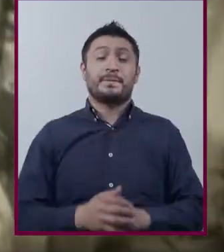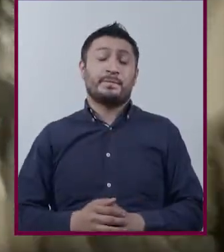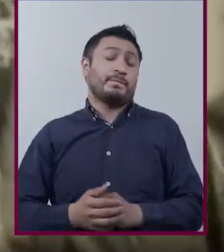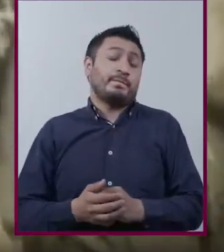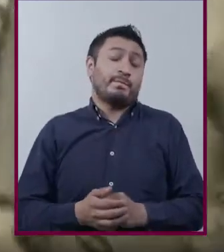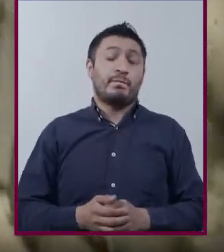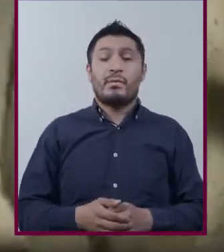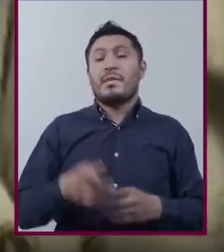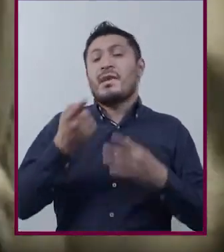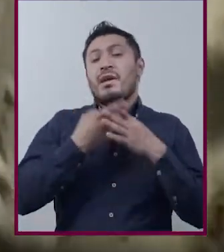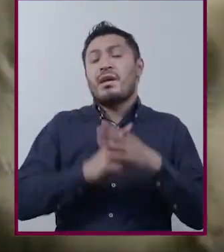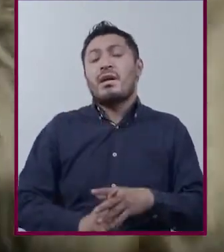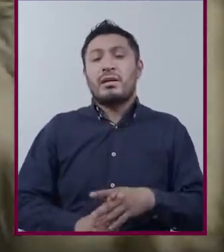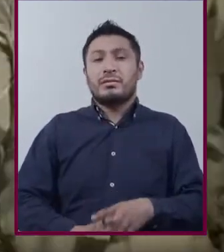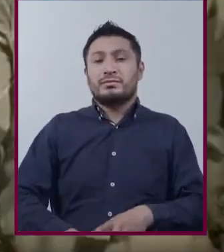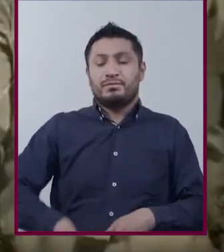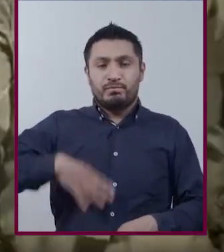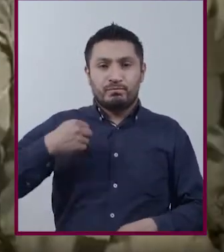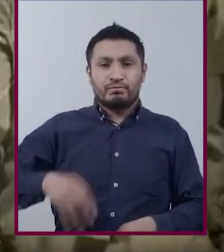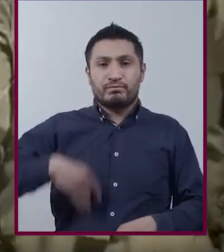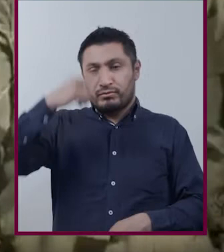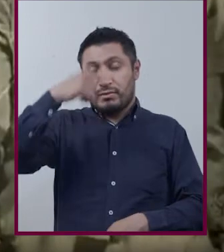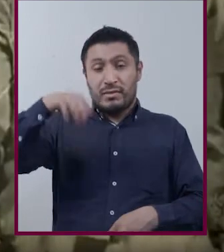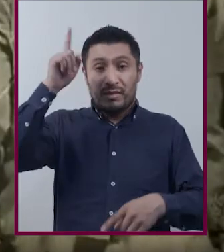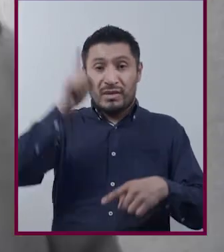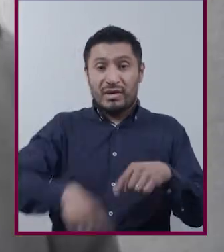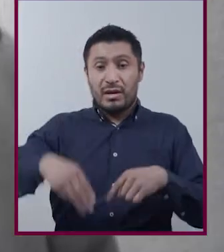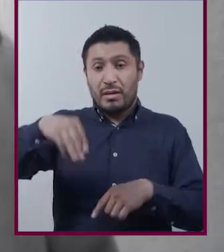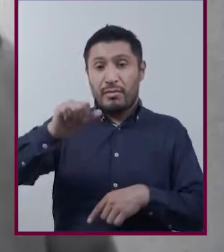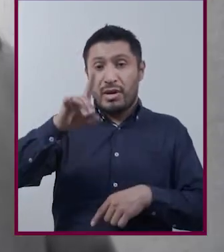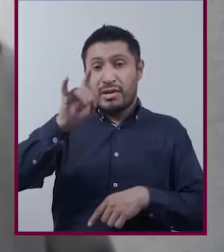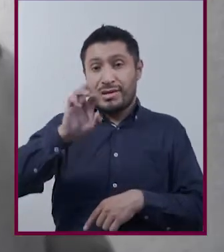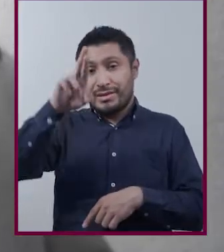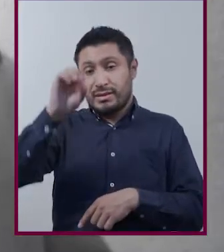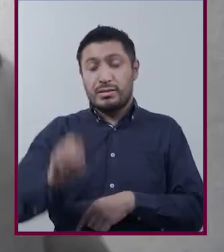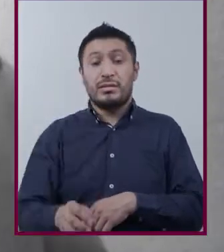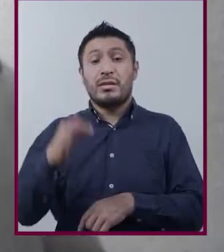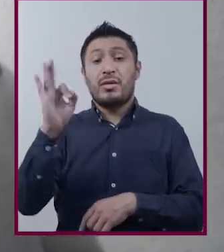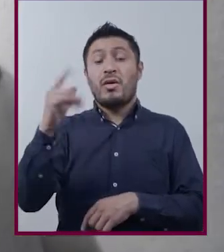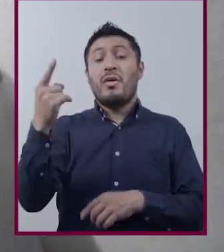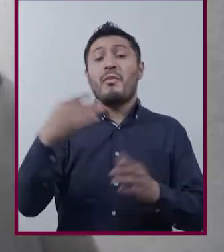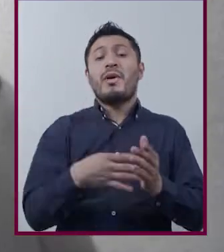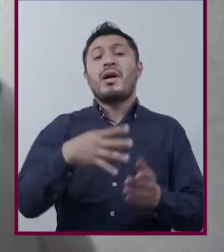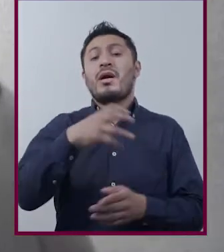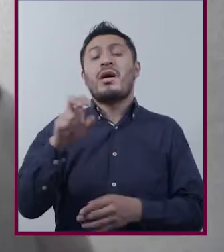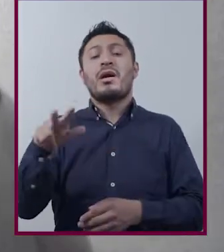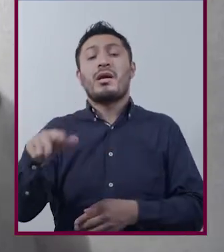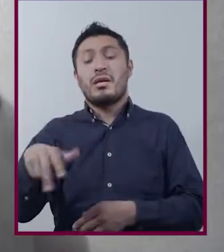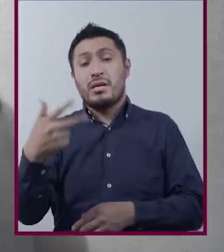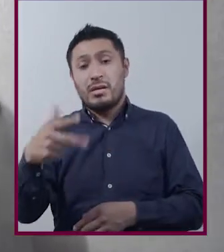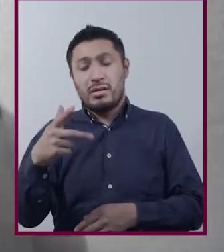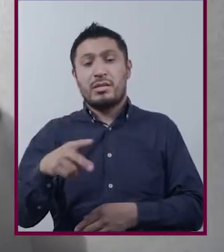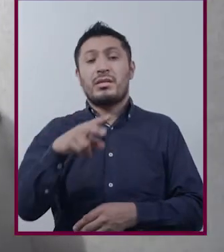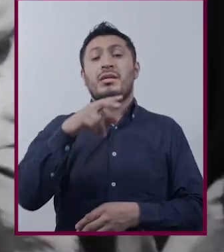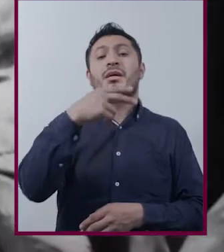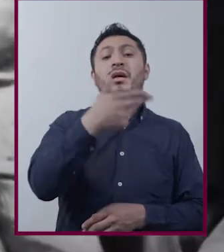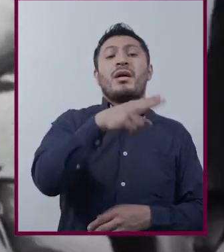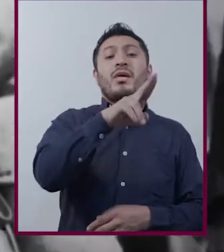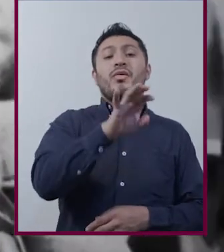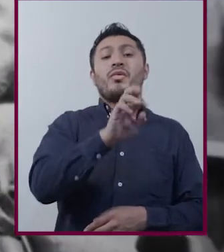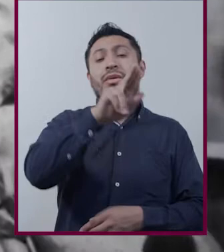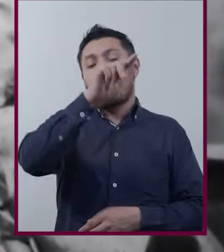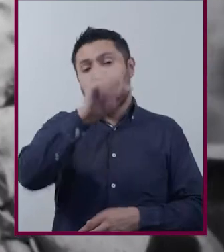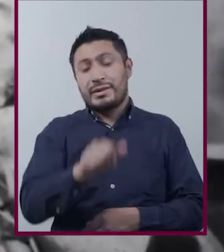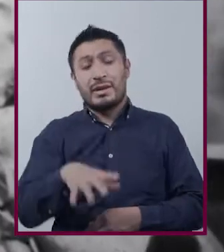Entonces inició la lucha para derrocar a Madero. En febrero de 1913, Victoriano Huerta, que había luchado